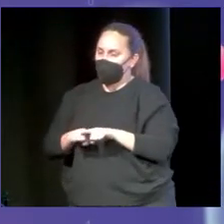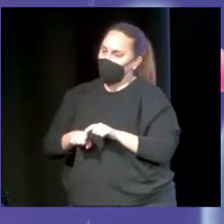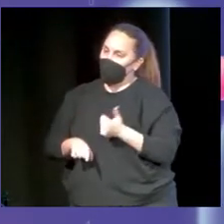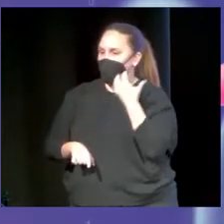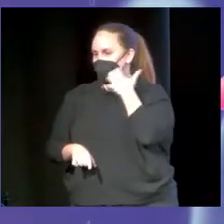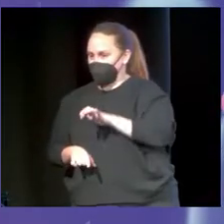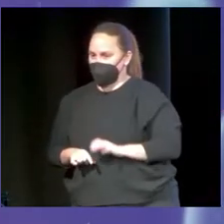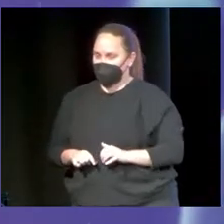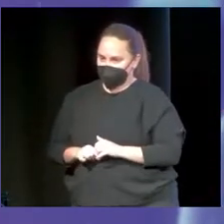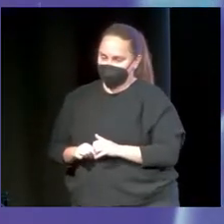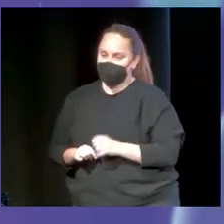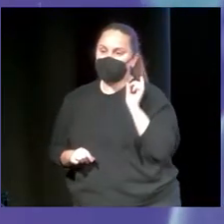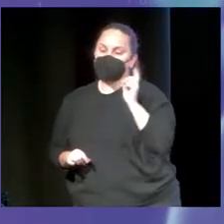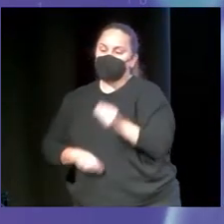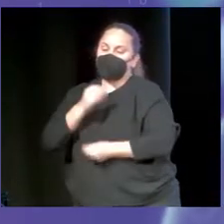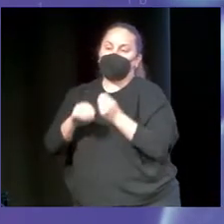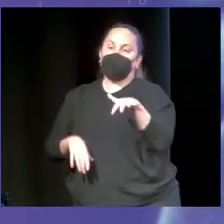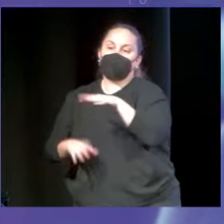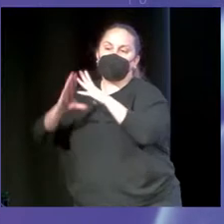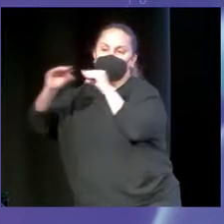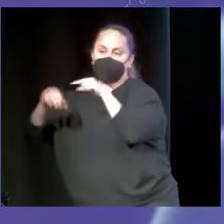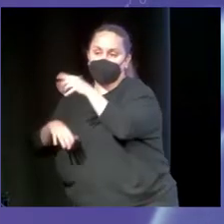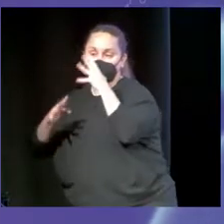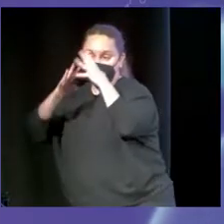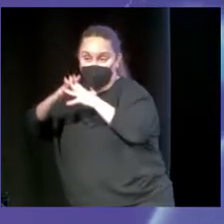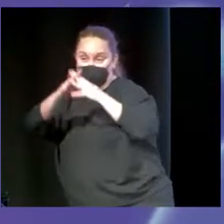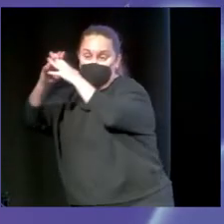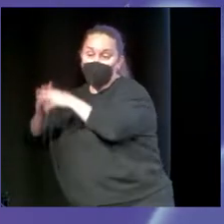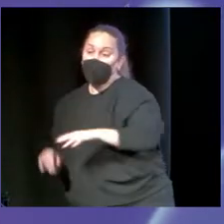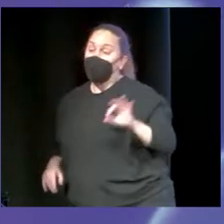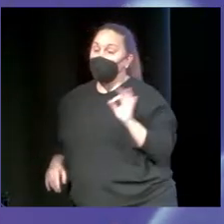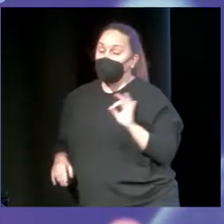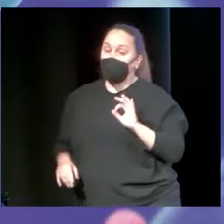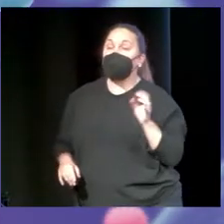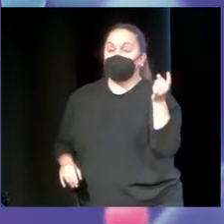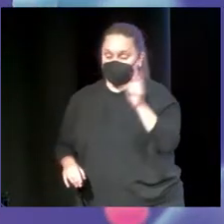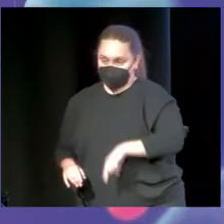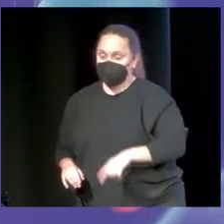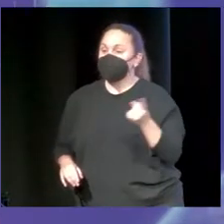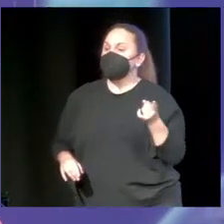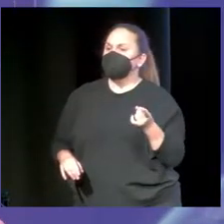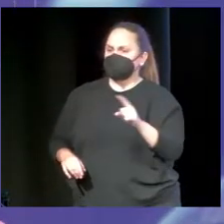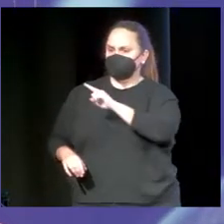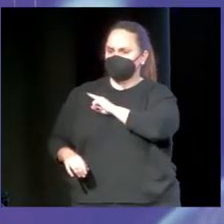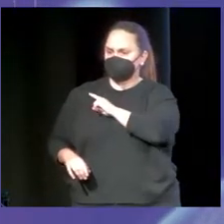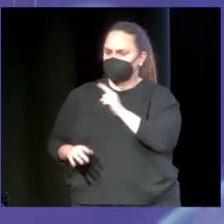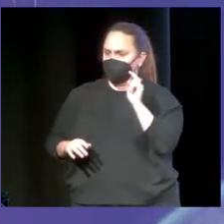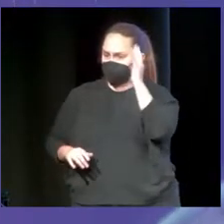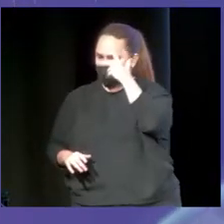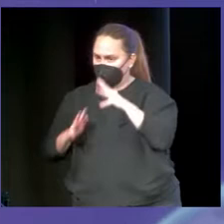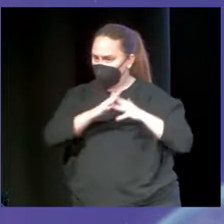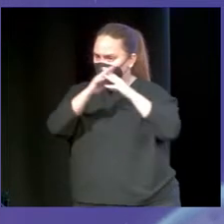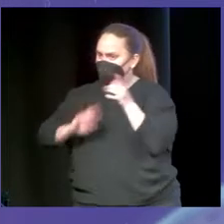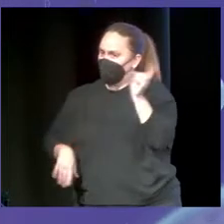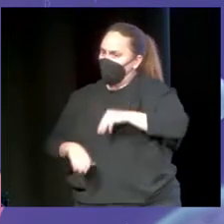sólo la usaban pues en las universidades de eeuu o incluso también pues el ejército americano en algún momento